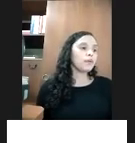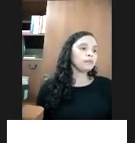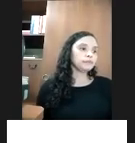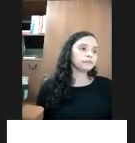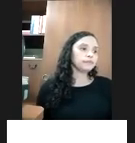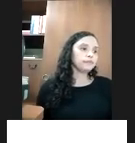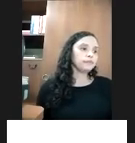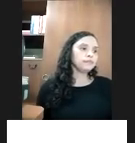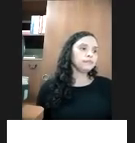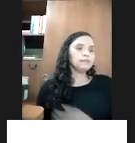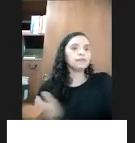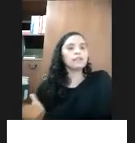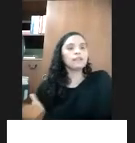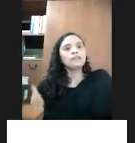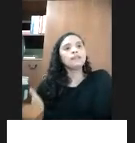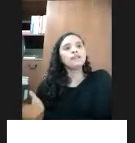favor.